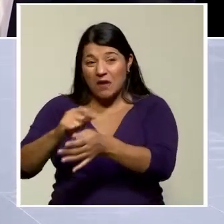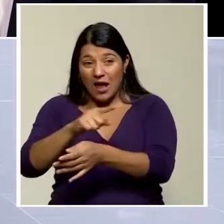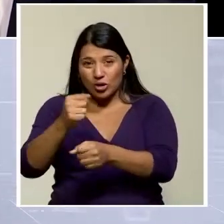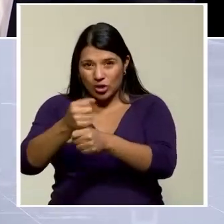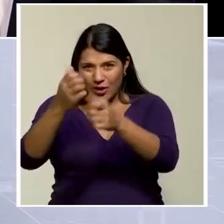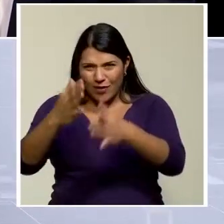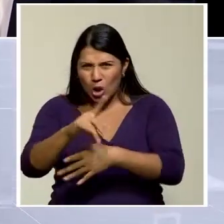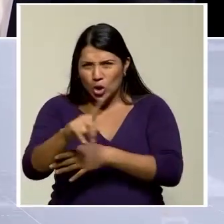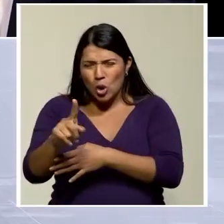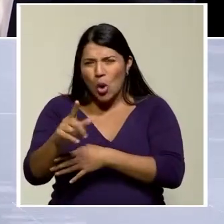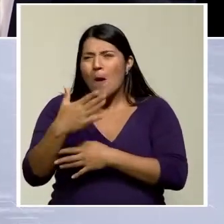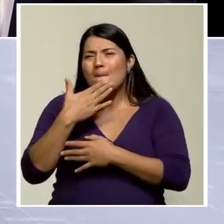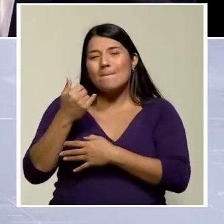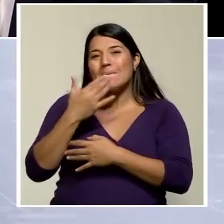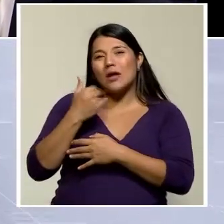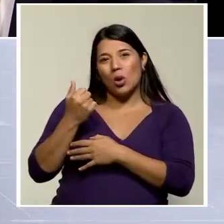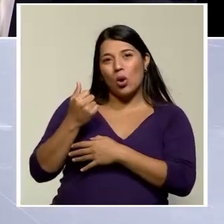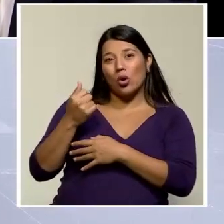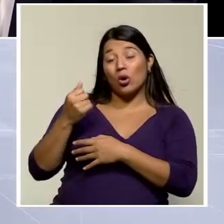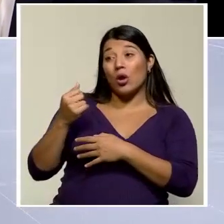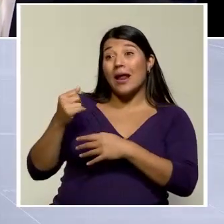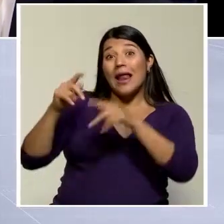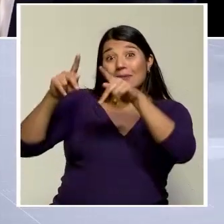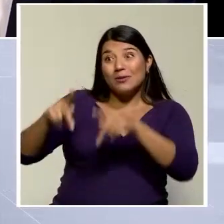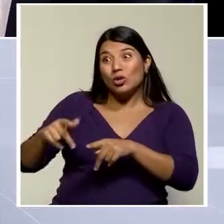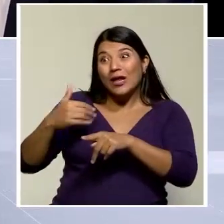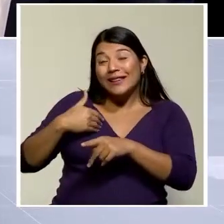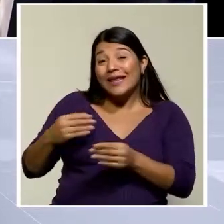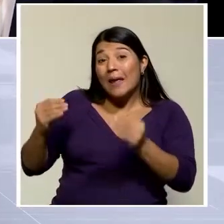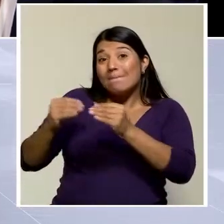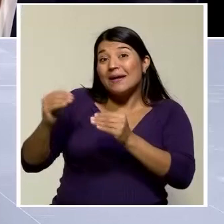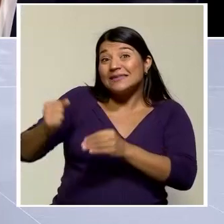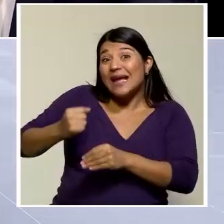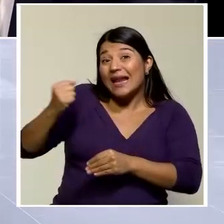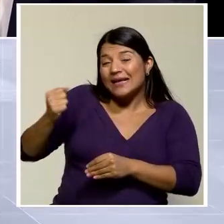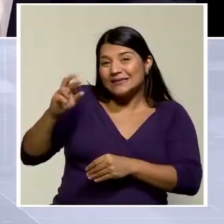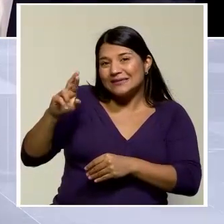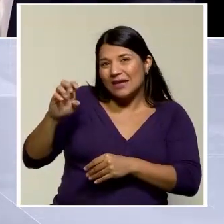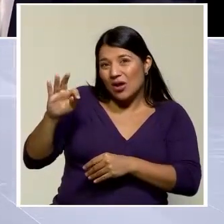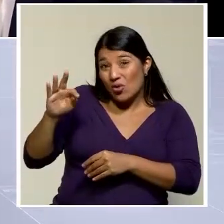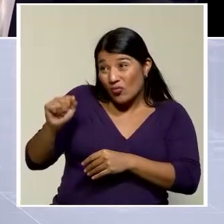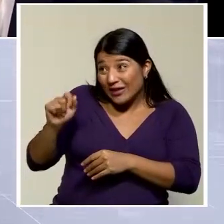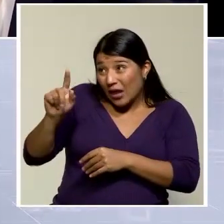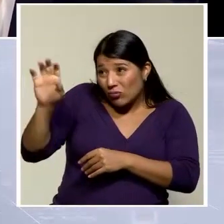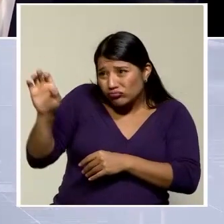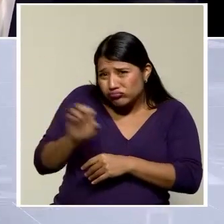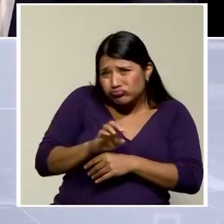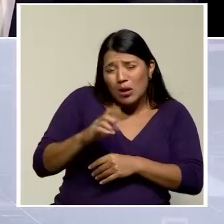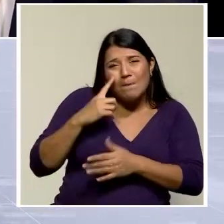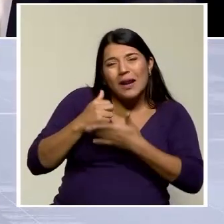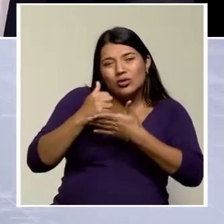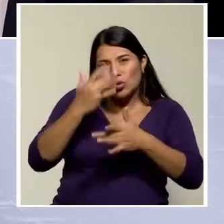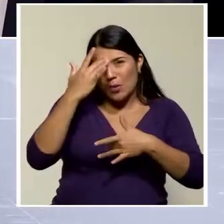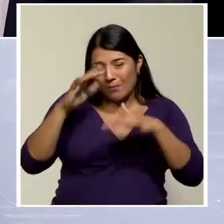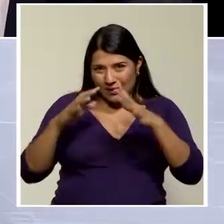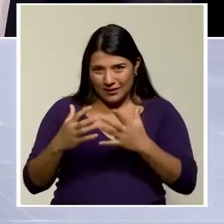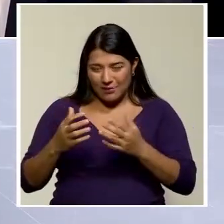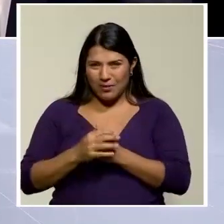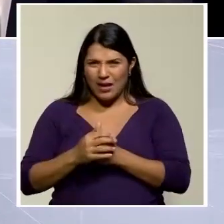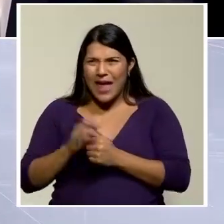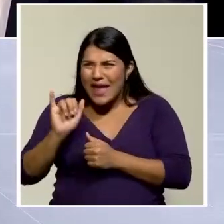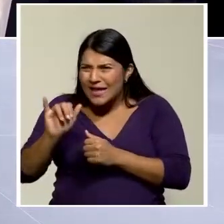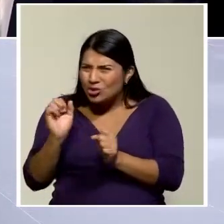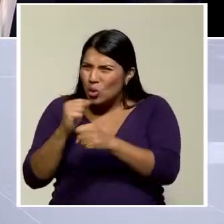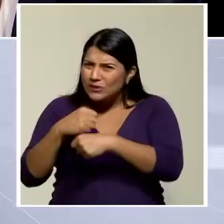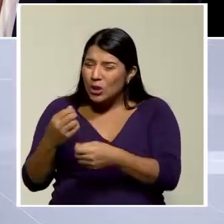una sobretasa de las rentas más altas para que eso ayudara a financiar los costos de la pandemia. Eso lo han hecho prácticamente, bueno, no voy a decir que todos los países,